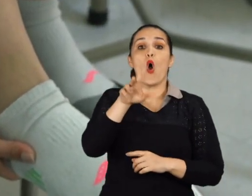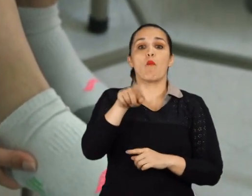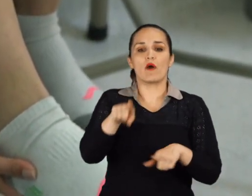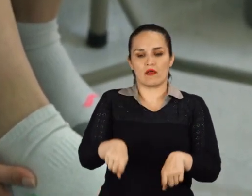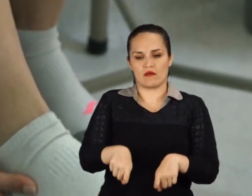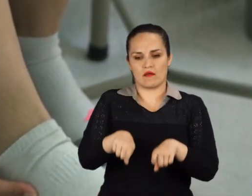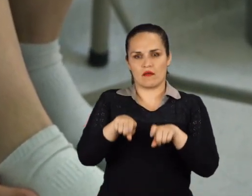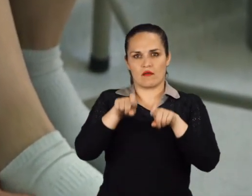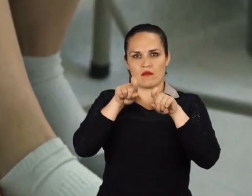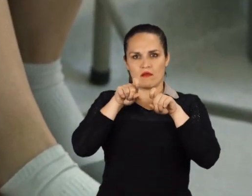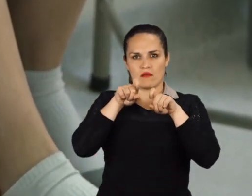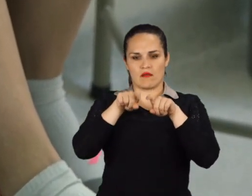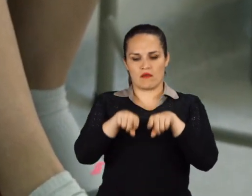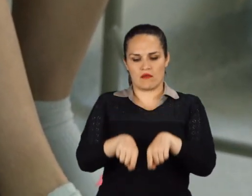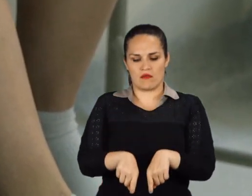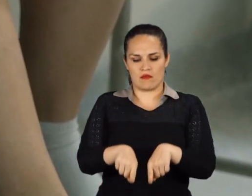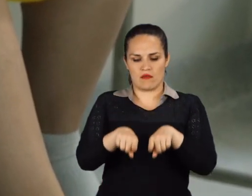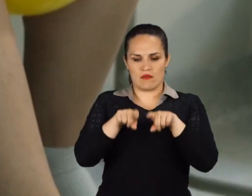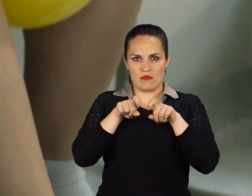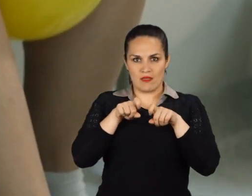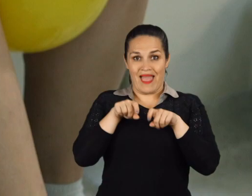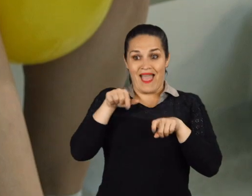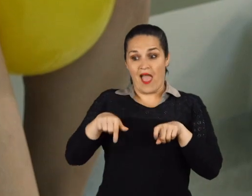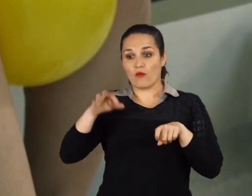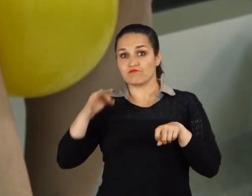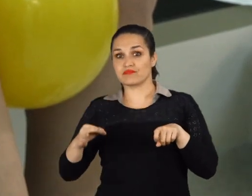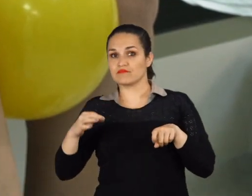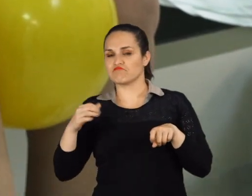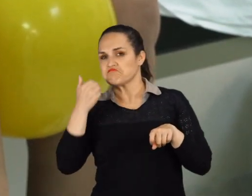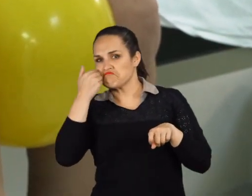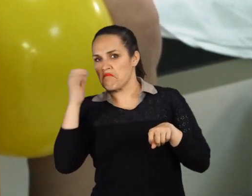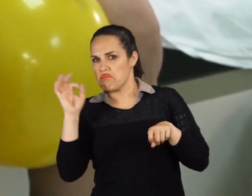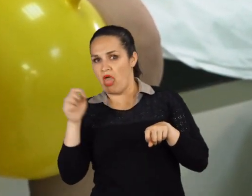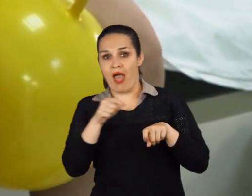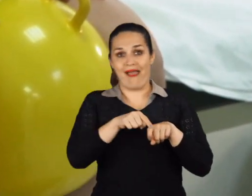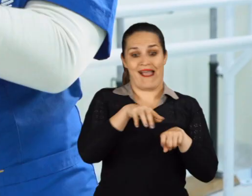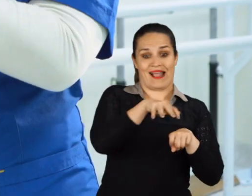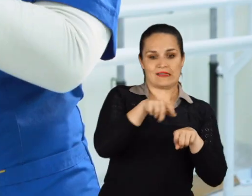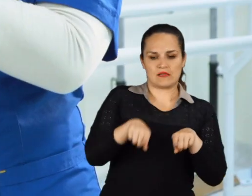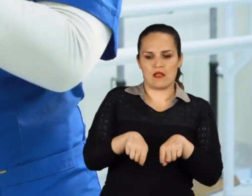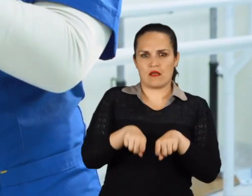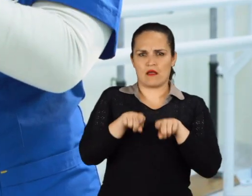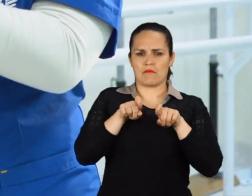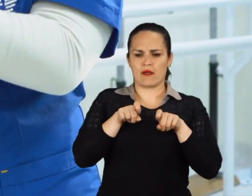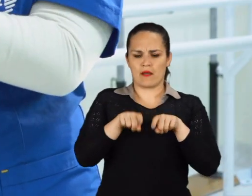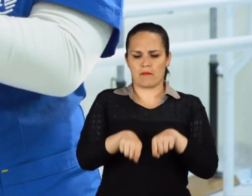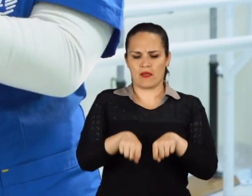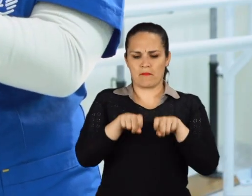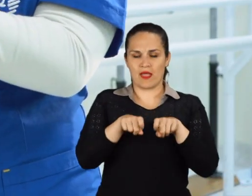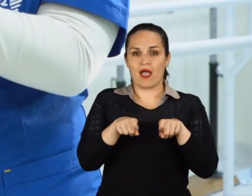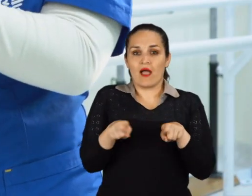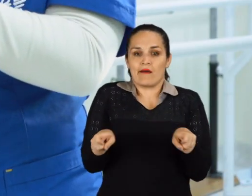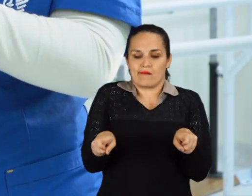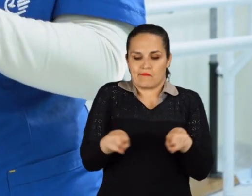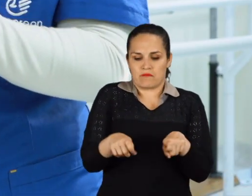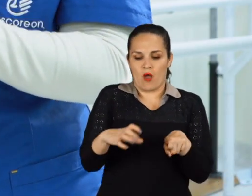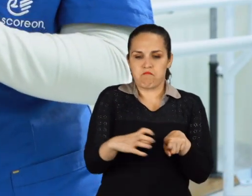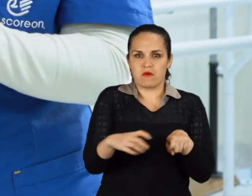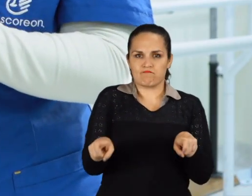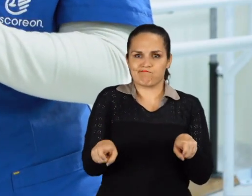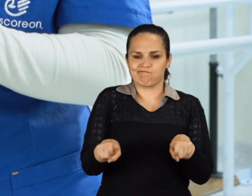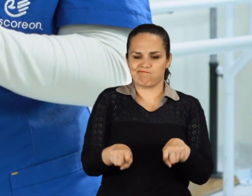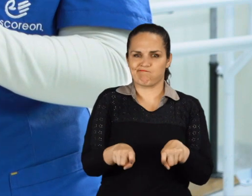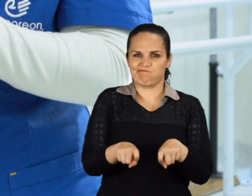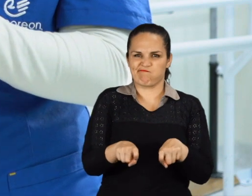pueda e iguale la otra extremidad que no está afectada y ponemos el balón en medio y le pedimos que apriete el balón y lo